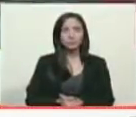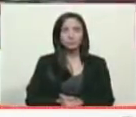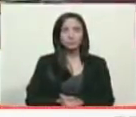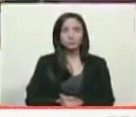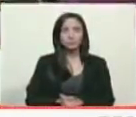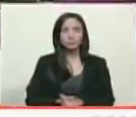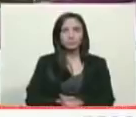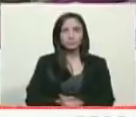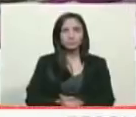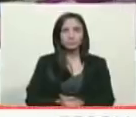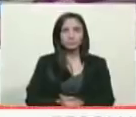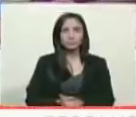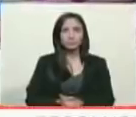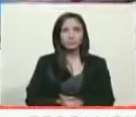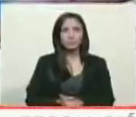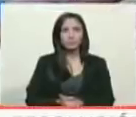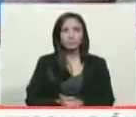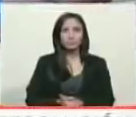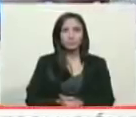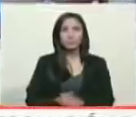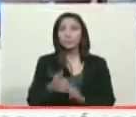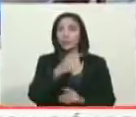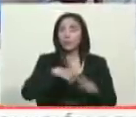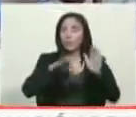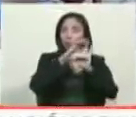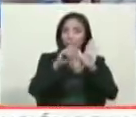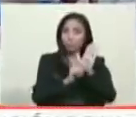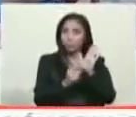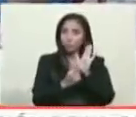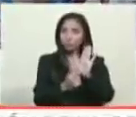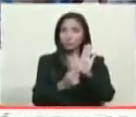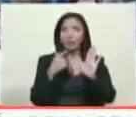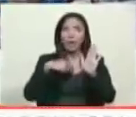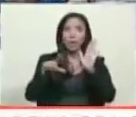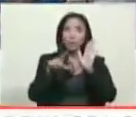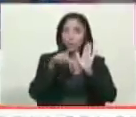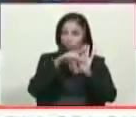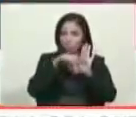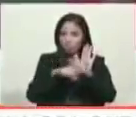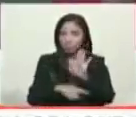Y en función a lo que establece la Constitución de la República Bolivariana de Venezuela,